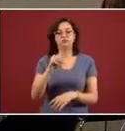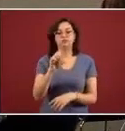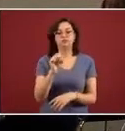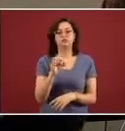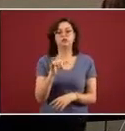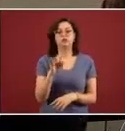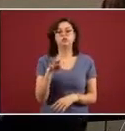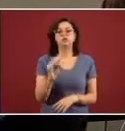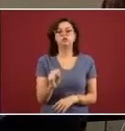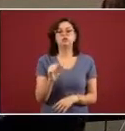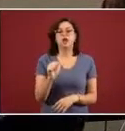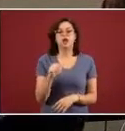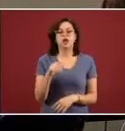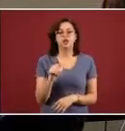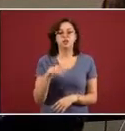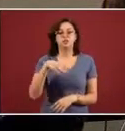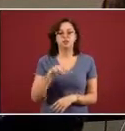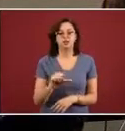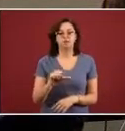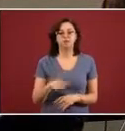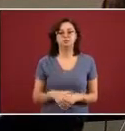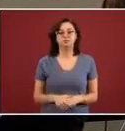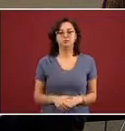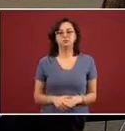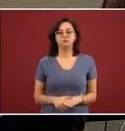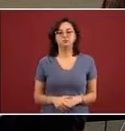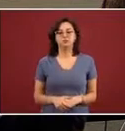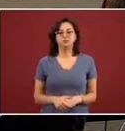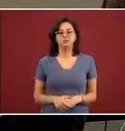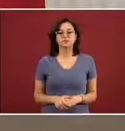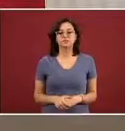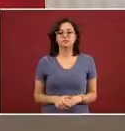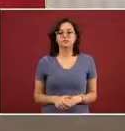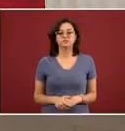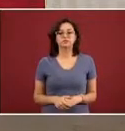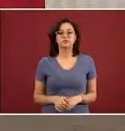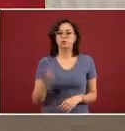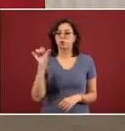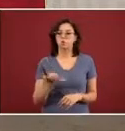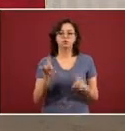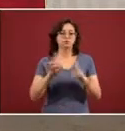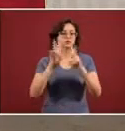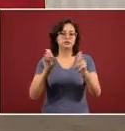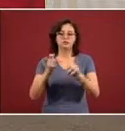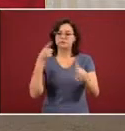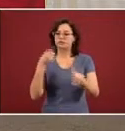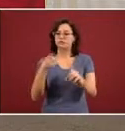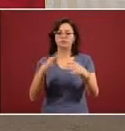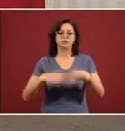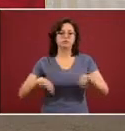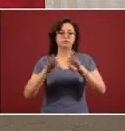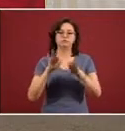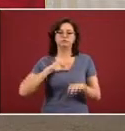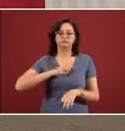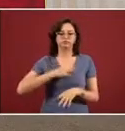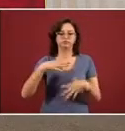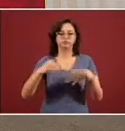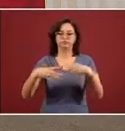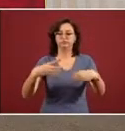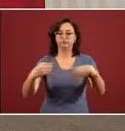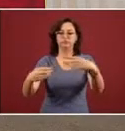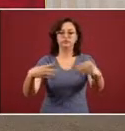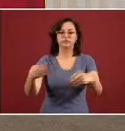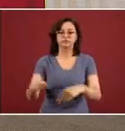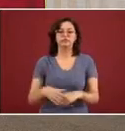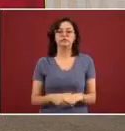Salomía. Hoy vamos a tratar el tema básico con el informe epidemiológico y el